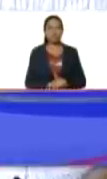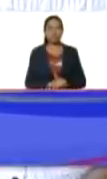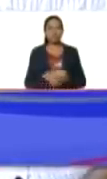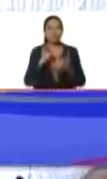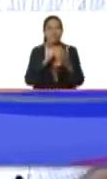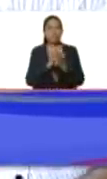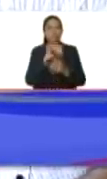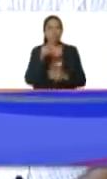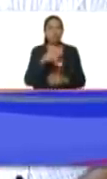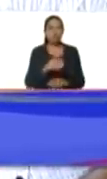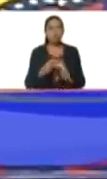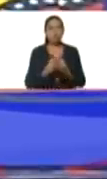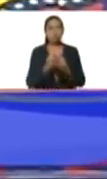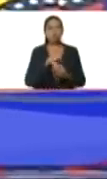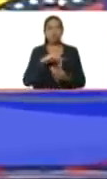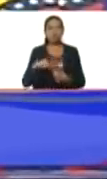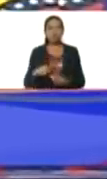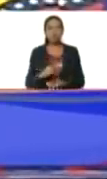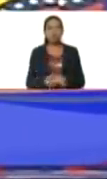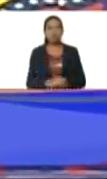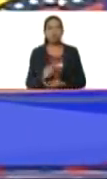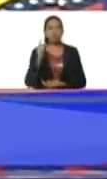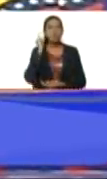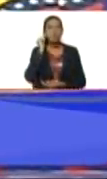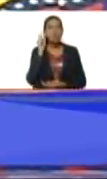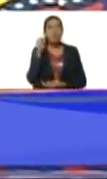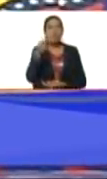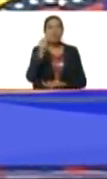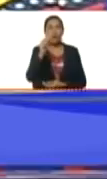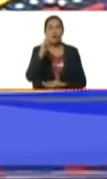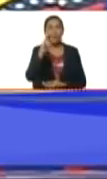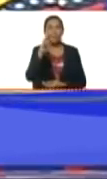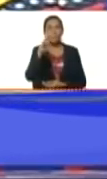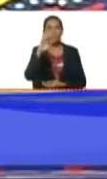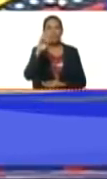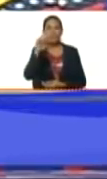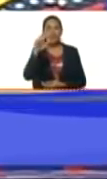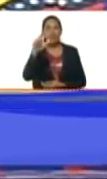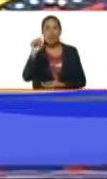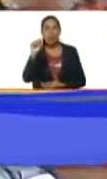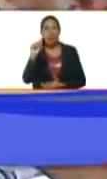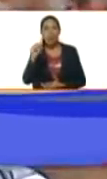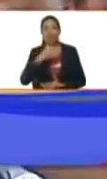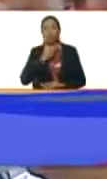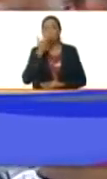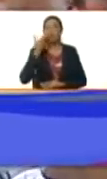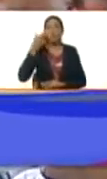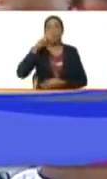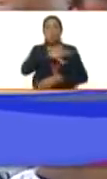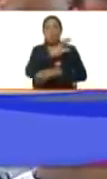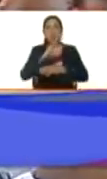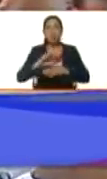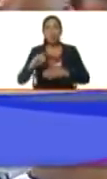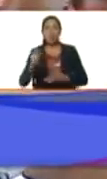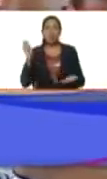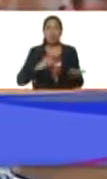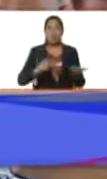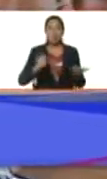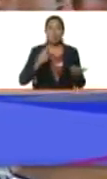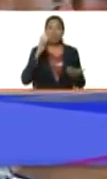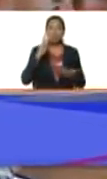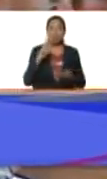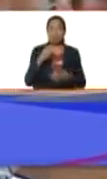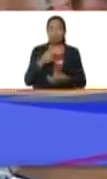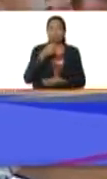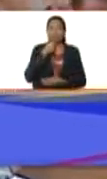Compañero, también está con nosotros Gabriela Simosa, cantante. Yo la vi cantando en el mazo dando. Tremenda cantante,